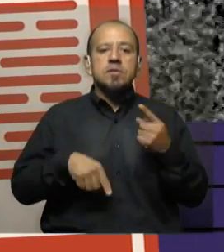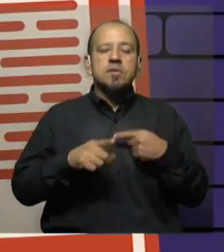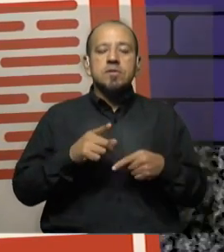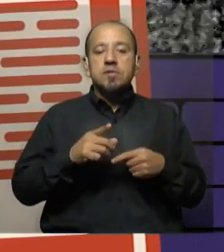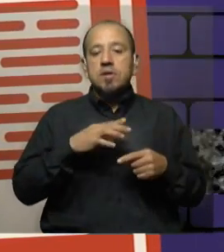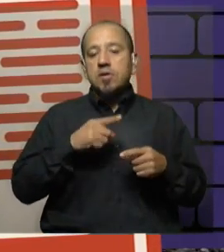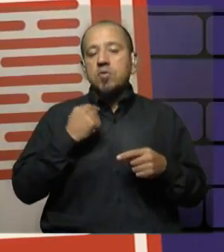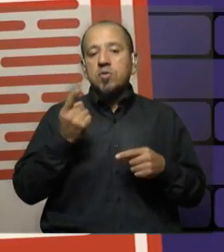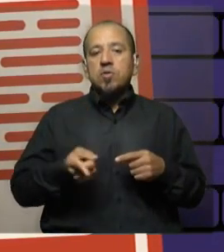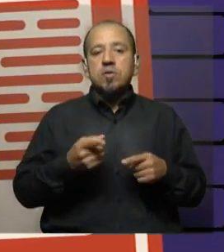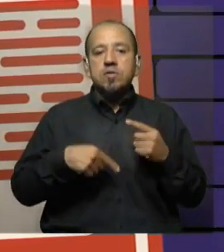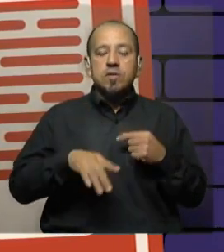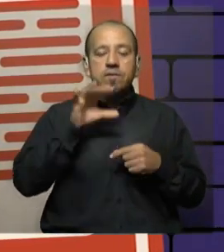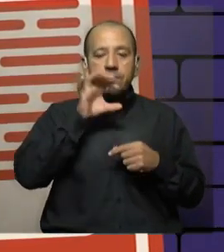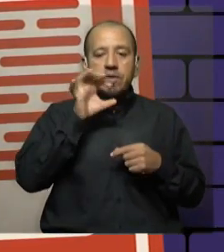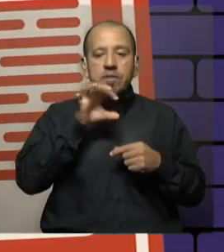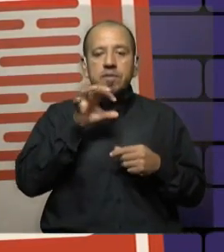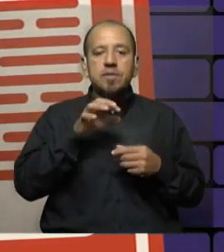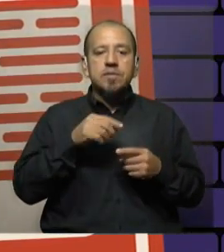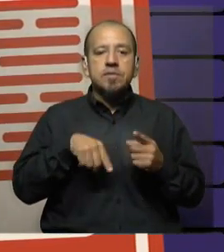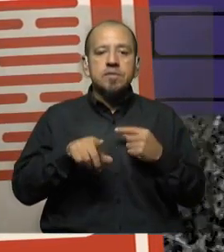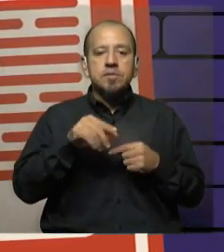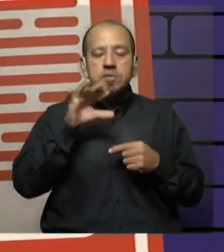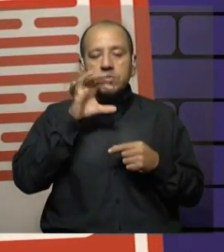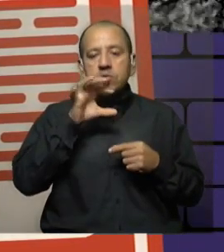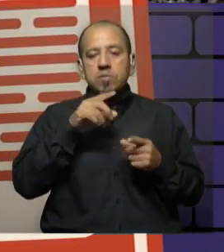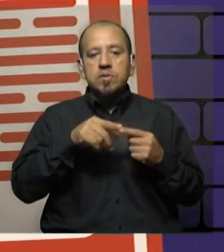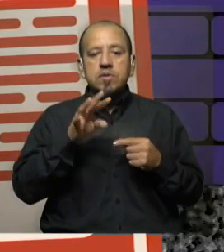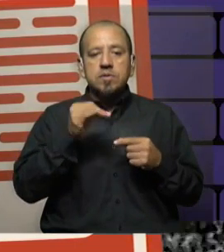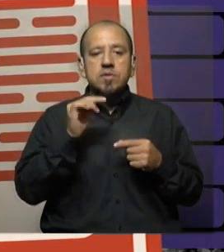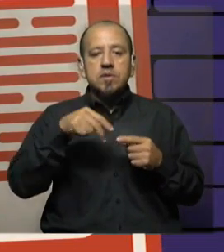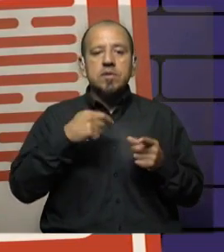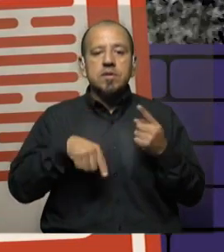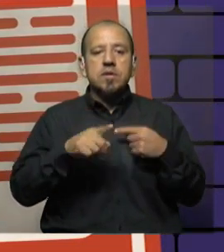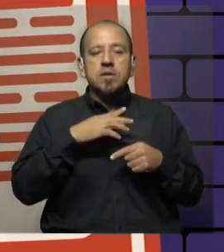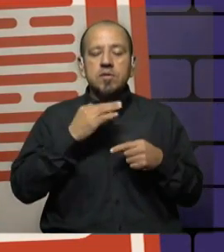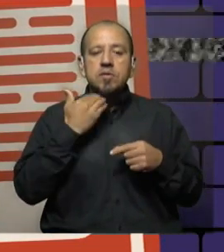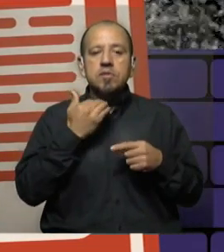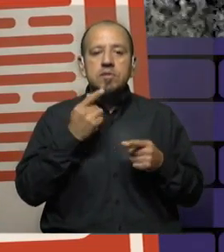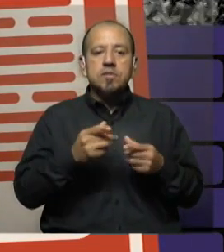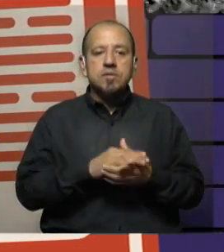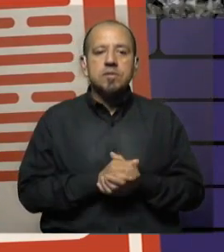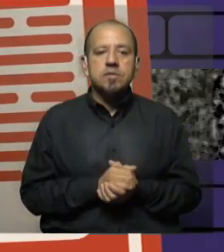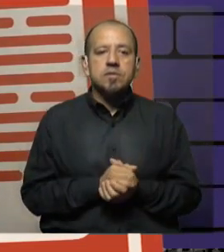en otra vida fue perro Aunque su perratina no esté muy segura de eso